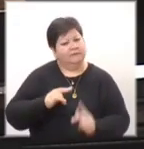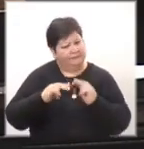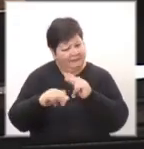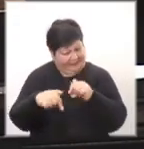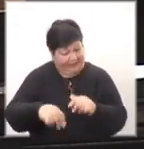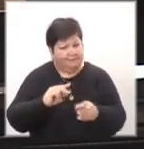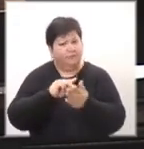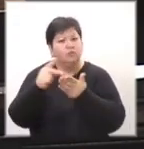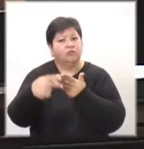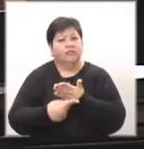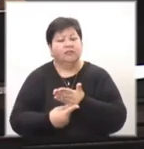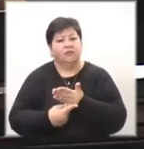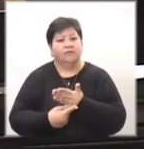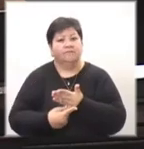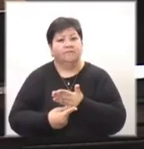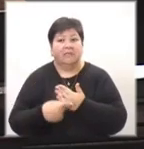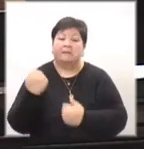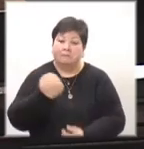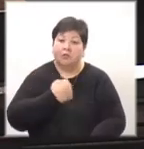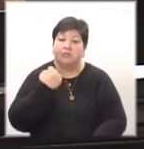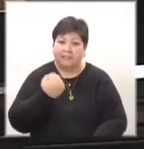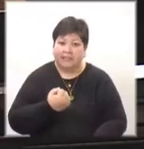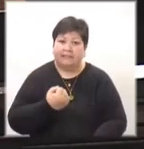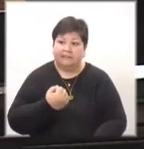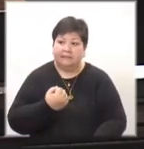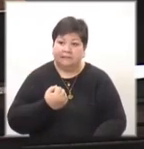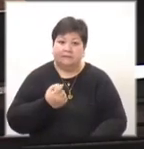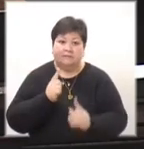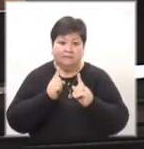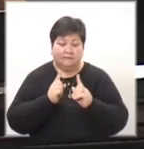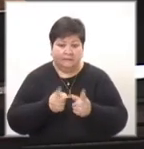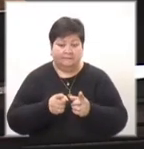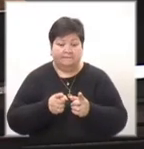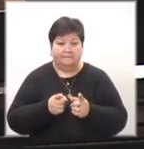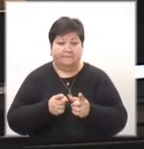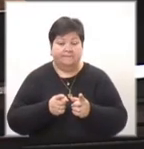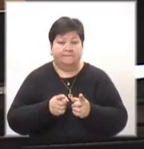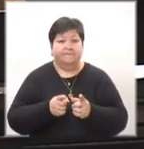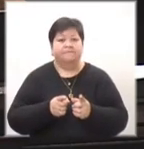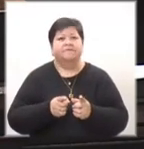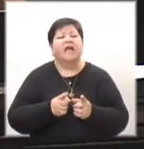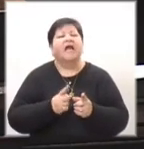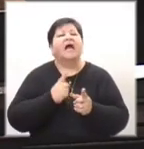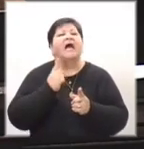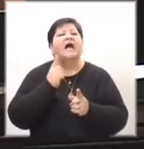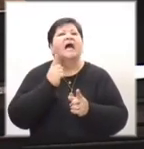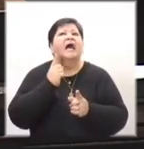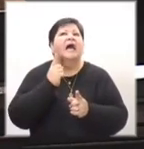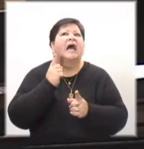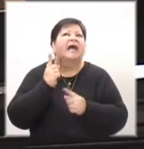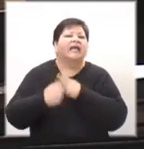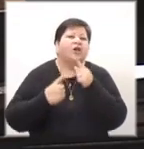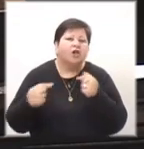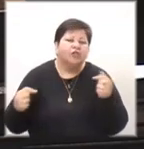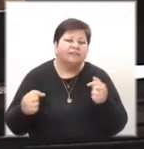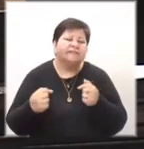y ha sido una medida destacada por actores del gobierno. Hay algo que ya casi quedó en el olvido. Se